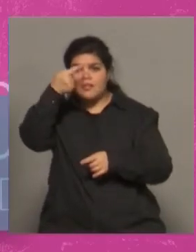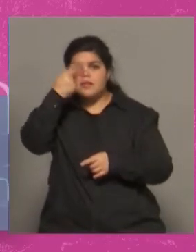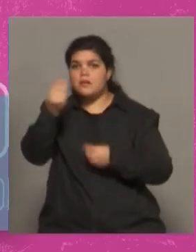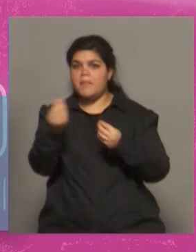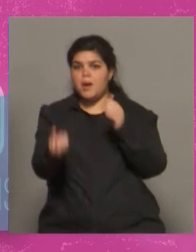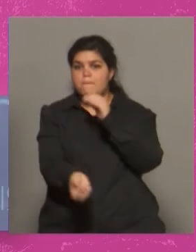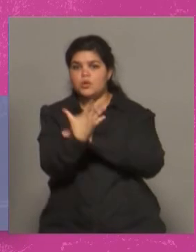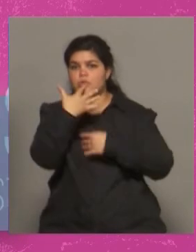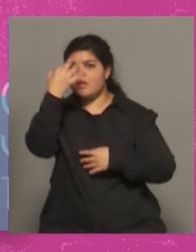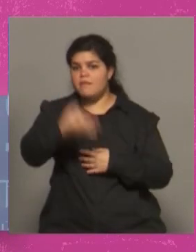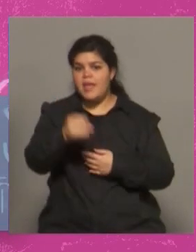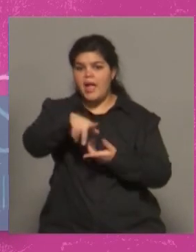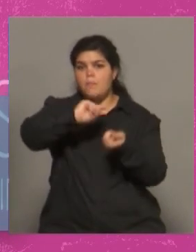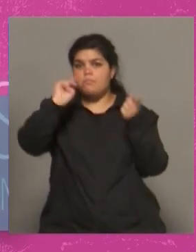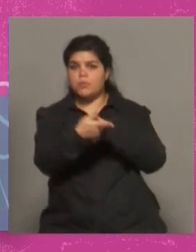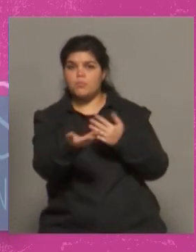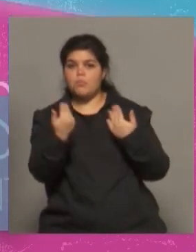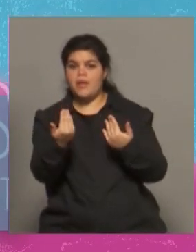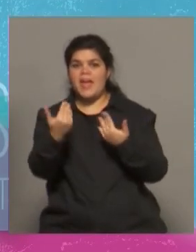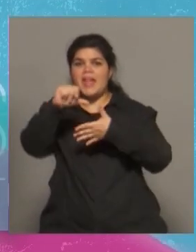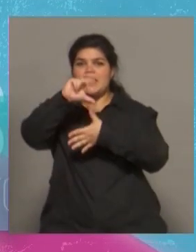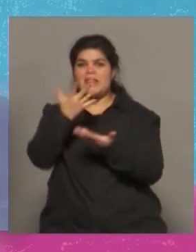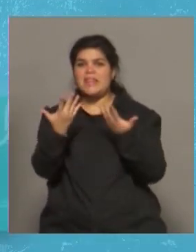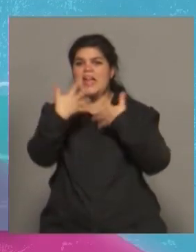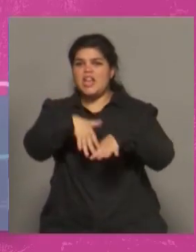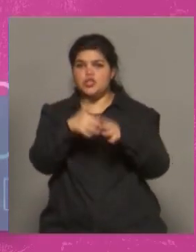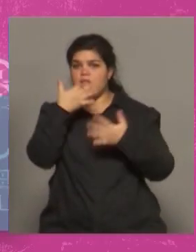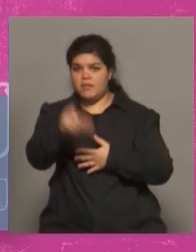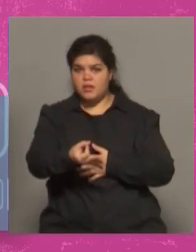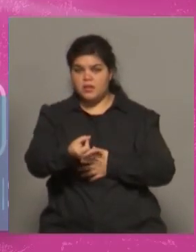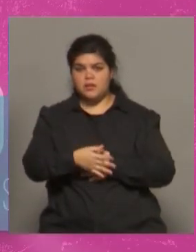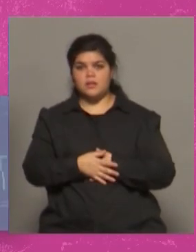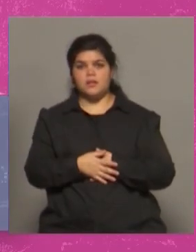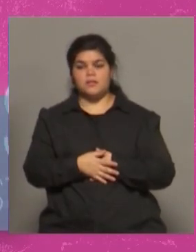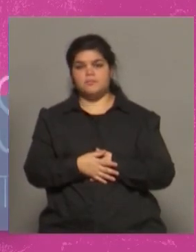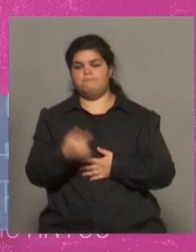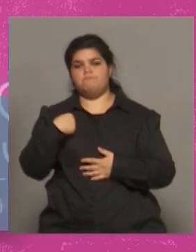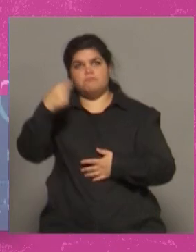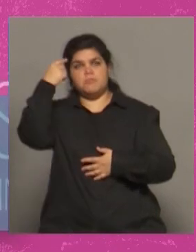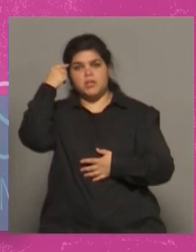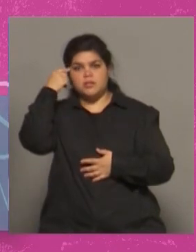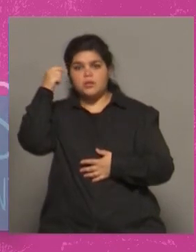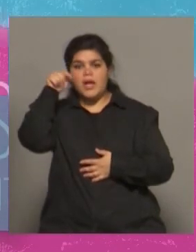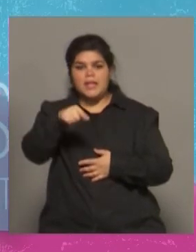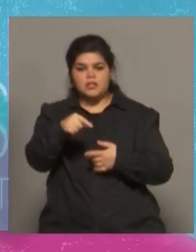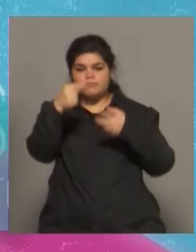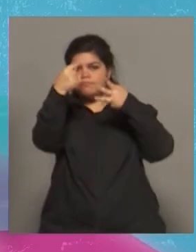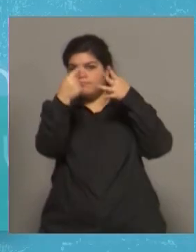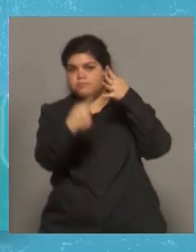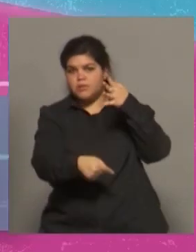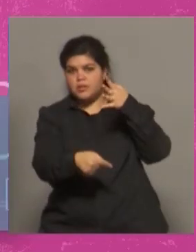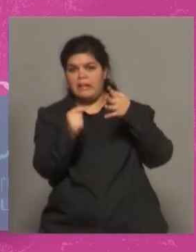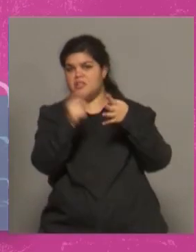sea una herramienta de transformación y de integración latinoamericana. Me parece que hasta que no se tomen en cuenta estas cuestiones tan